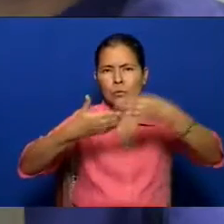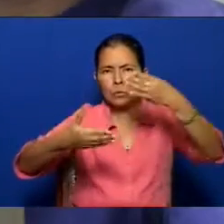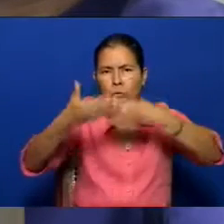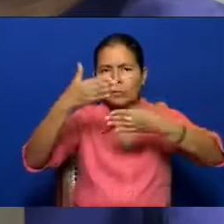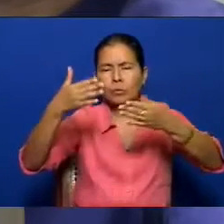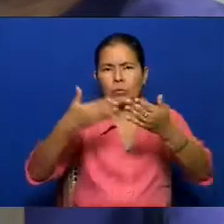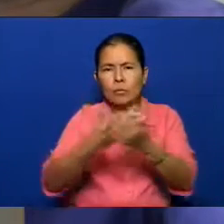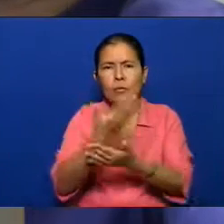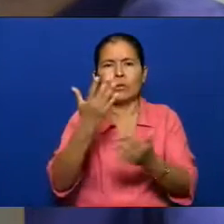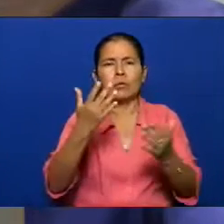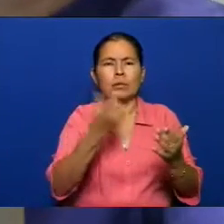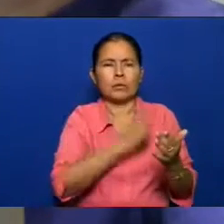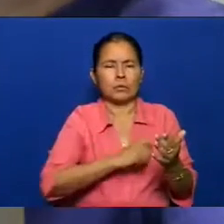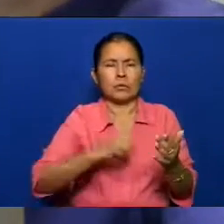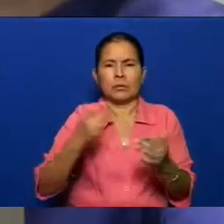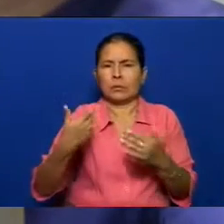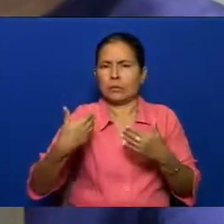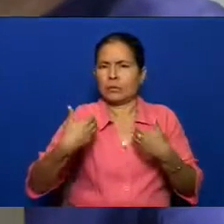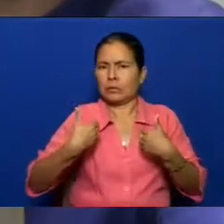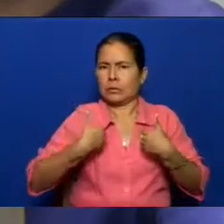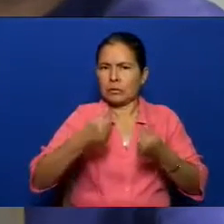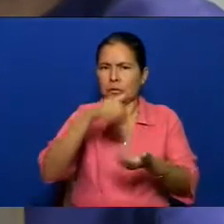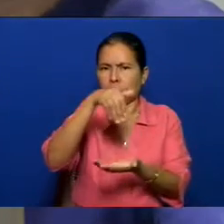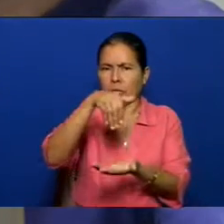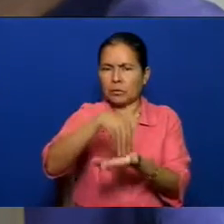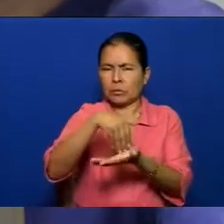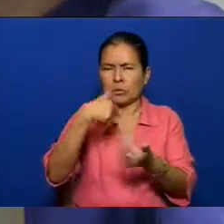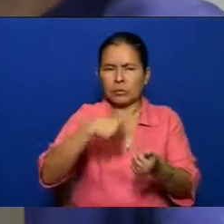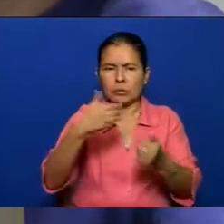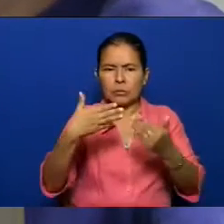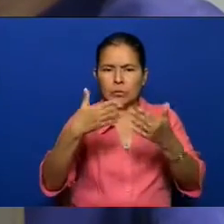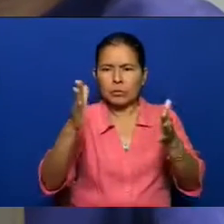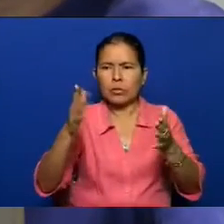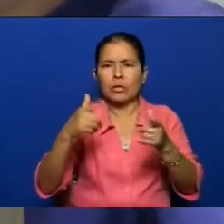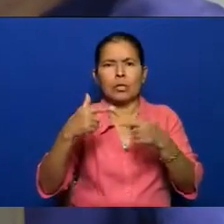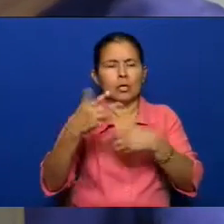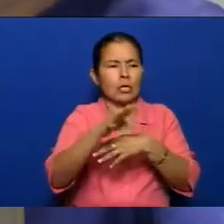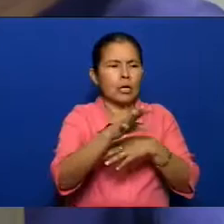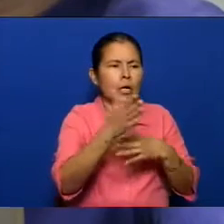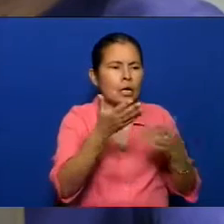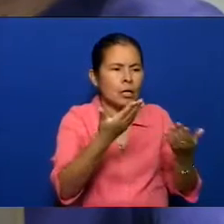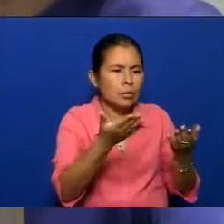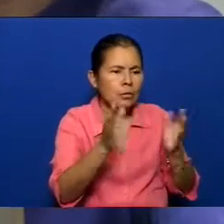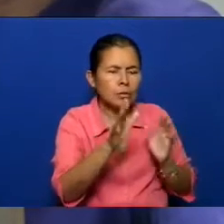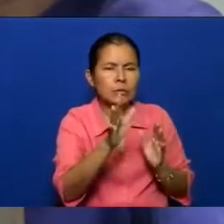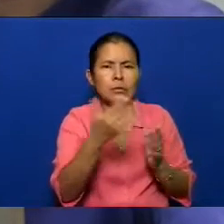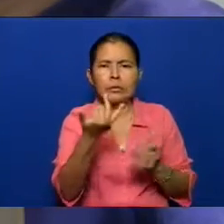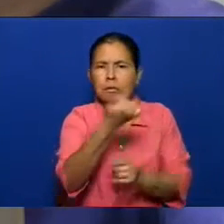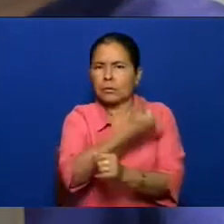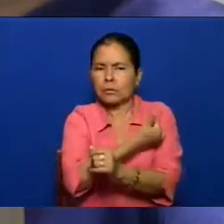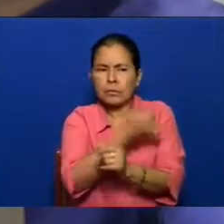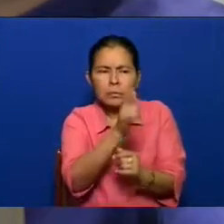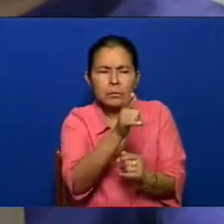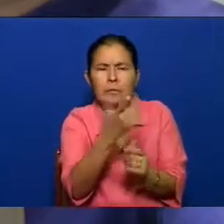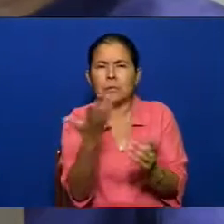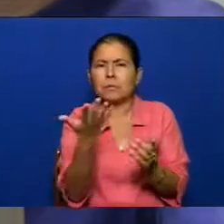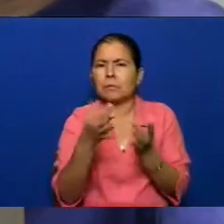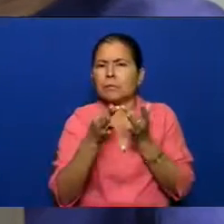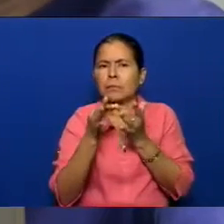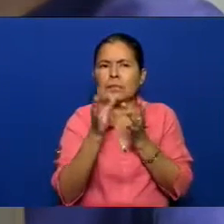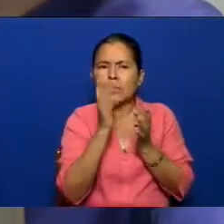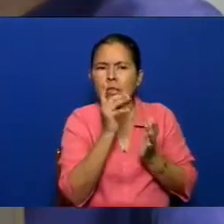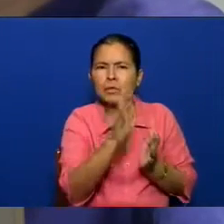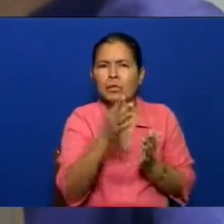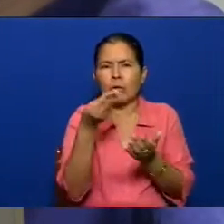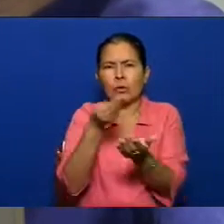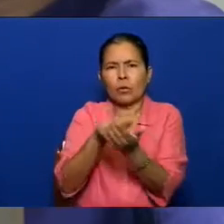habilitar centros de salud, abrir áreas especializadas para la niñez en los hospitales, comprar vacunas, mejorar